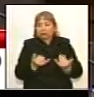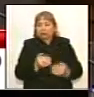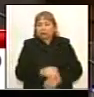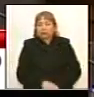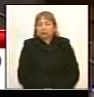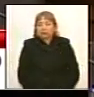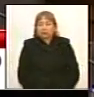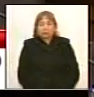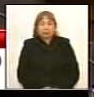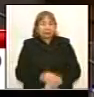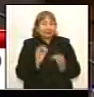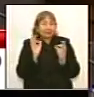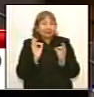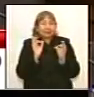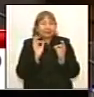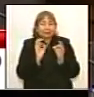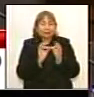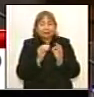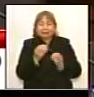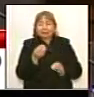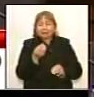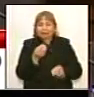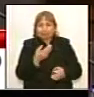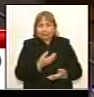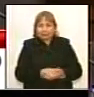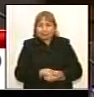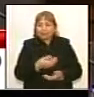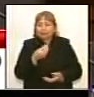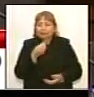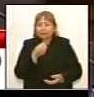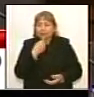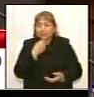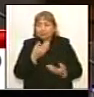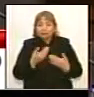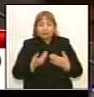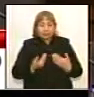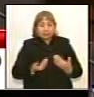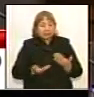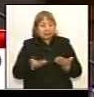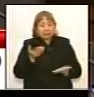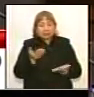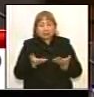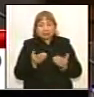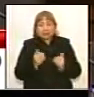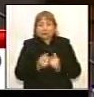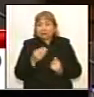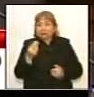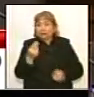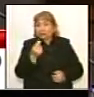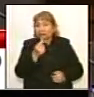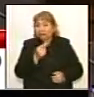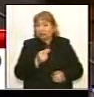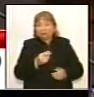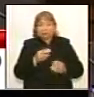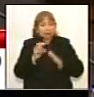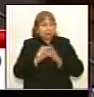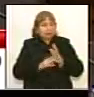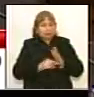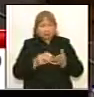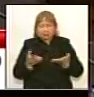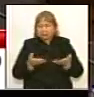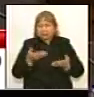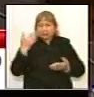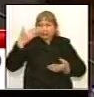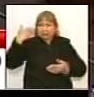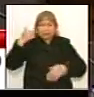hoy. Precisamente, ¿por qué, presidente? Porque por hacerlo tal vez de manera rápida, no por los proyectos están hace un